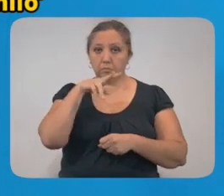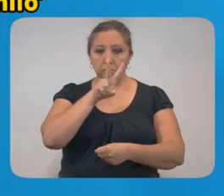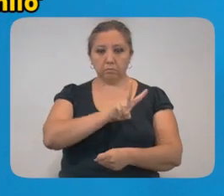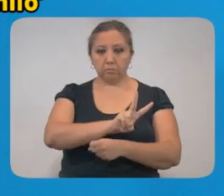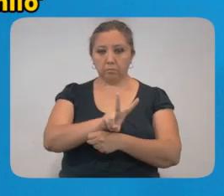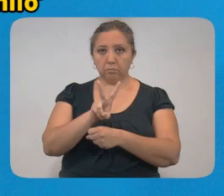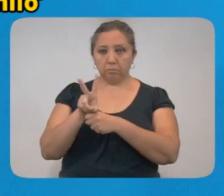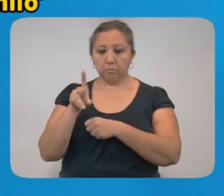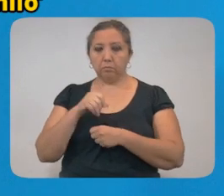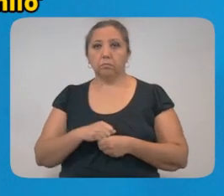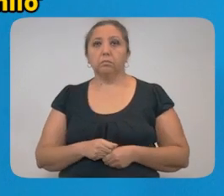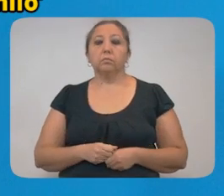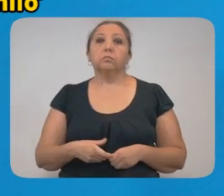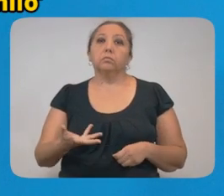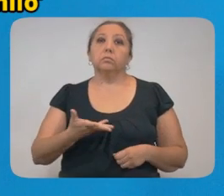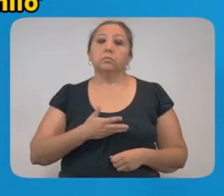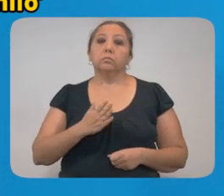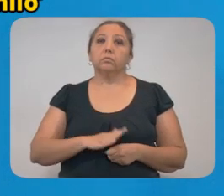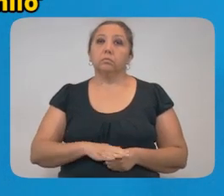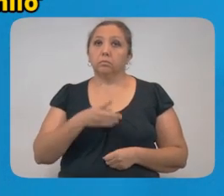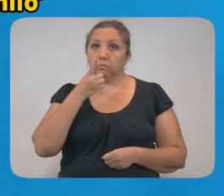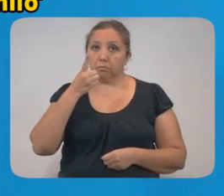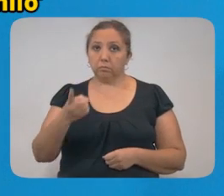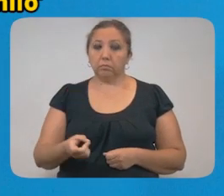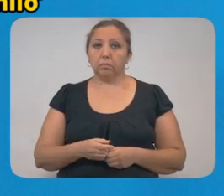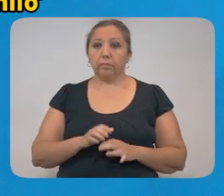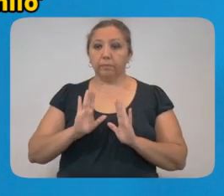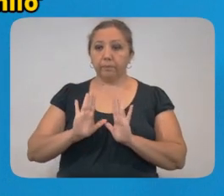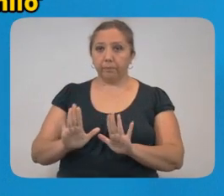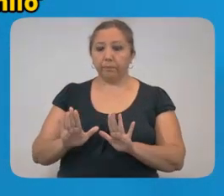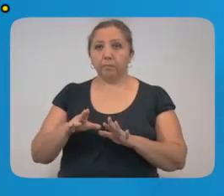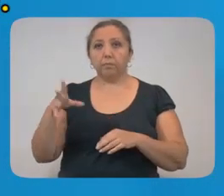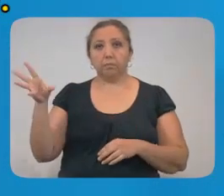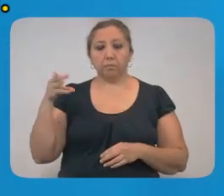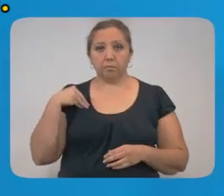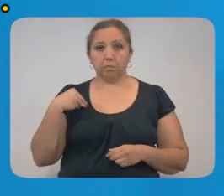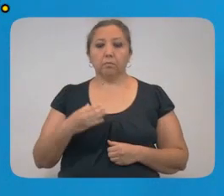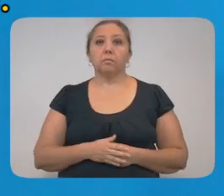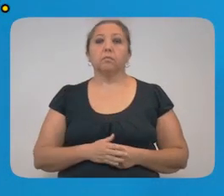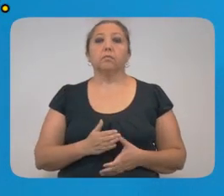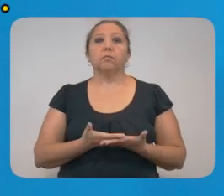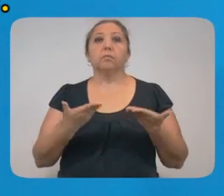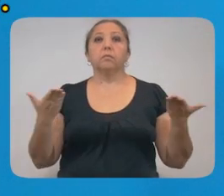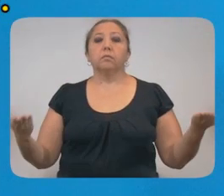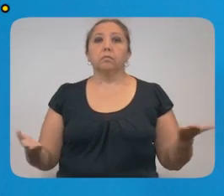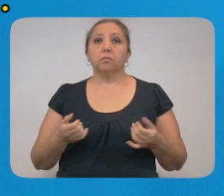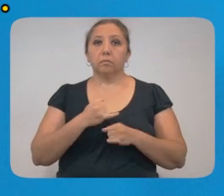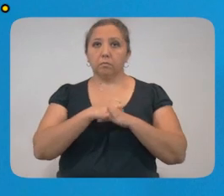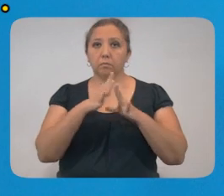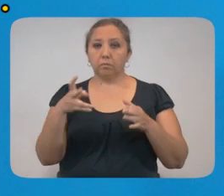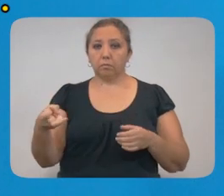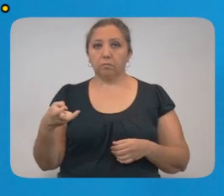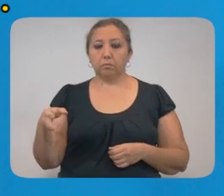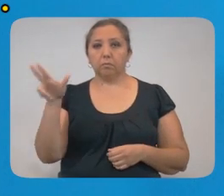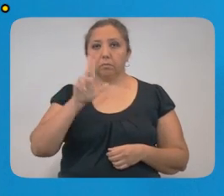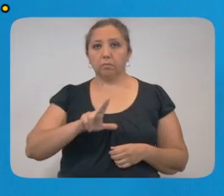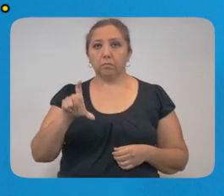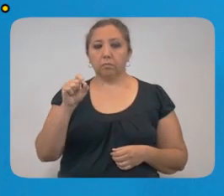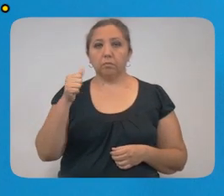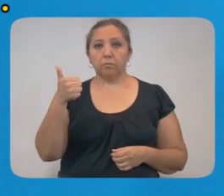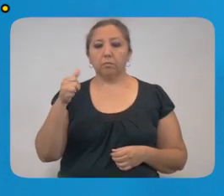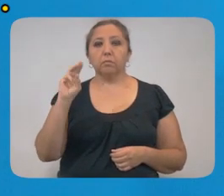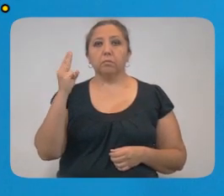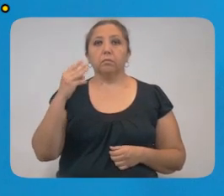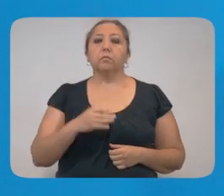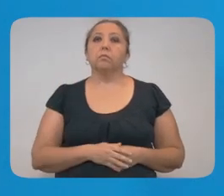vigilancia epidemiológica permitirá cortar oportunamente cadenas de contagio. A continuación, el parte médico de este martes